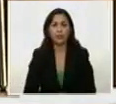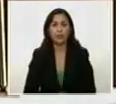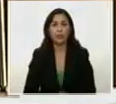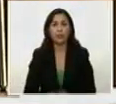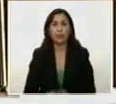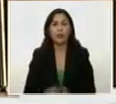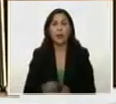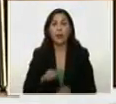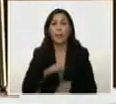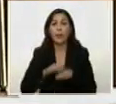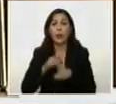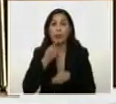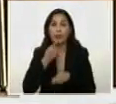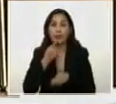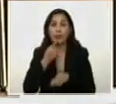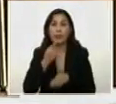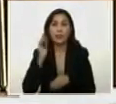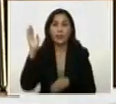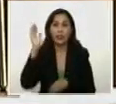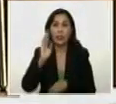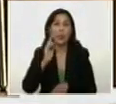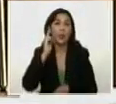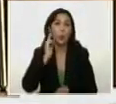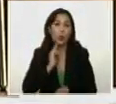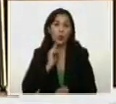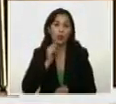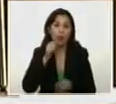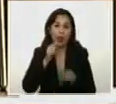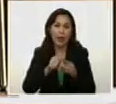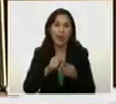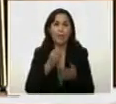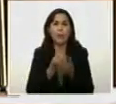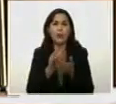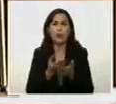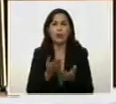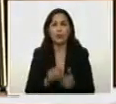De la llegada de Bolívar a Maturín. ¿Qué dije yo?